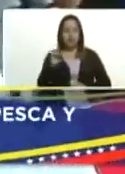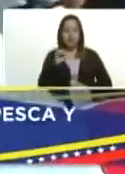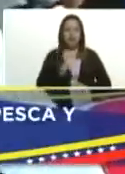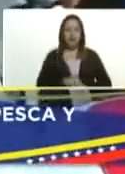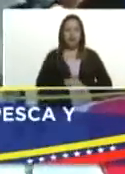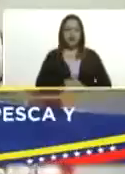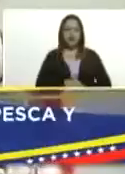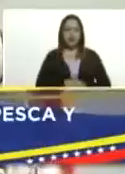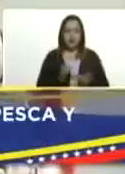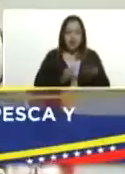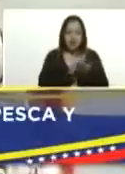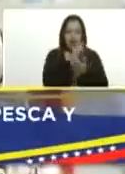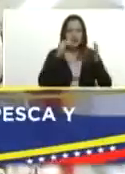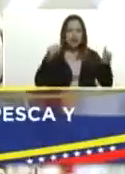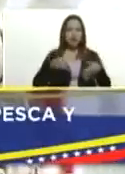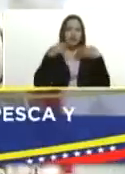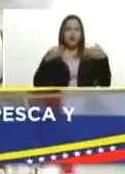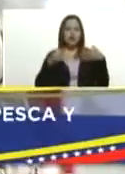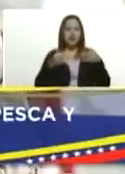Leales siempre,